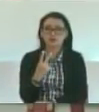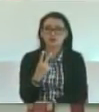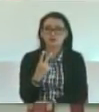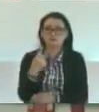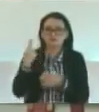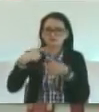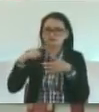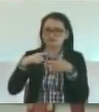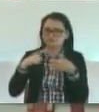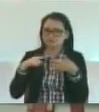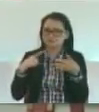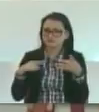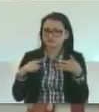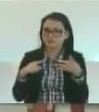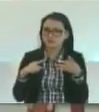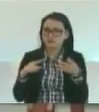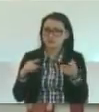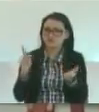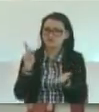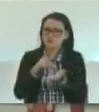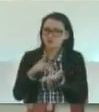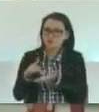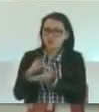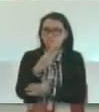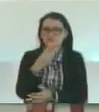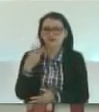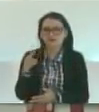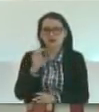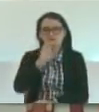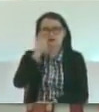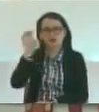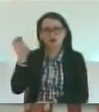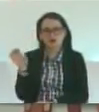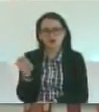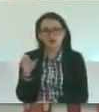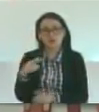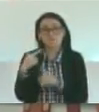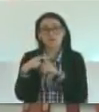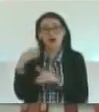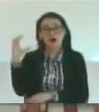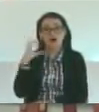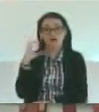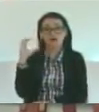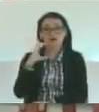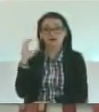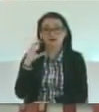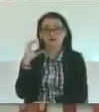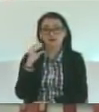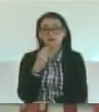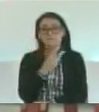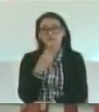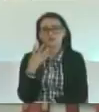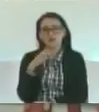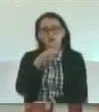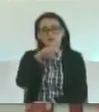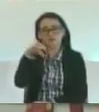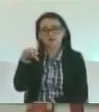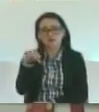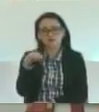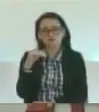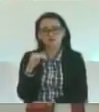eventos. Hemos recorrido los 23 estados más el distrito capital, las 24 entidades